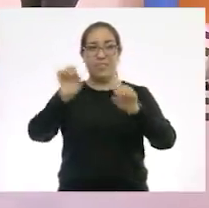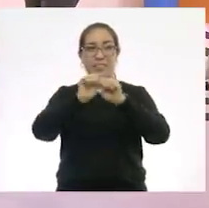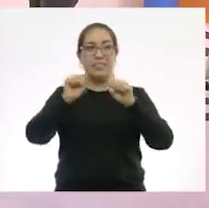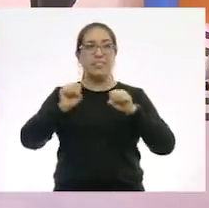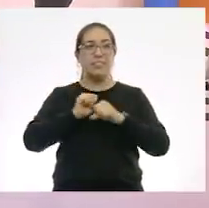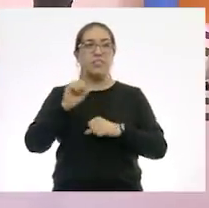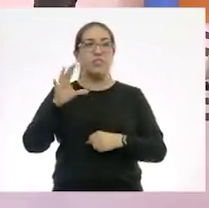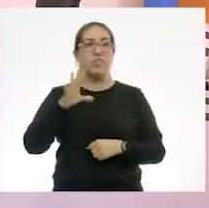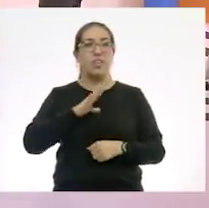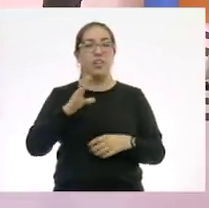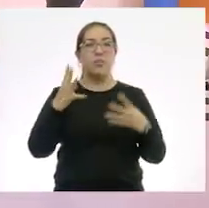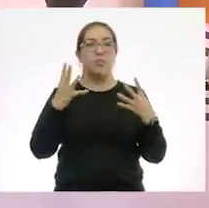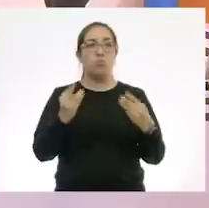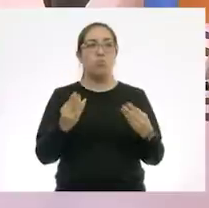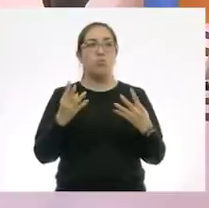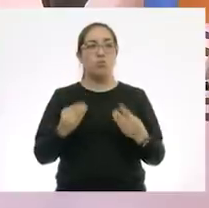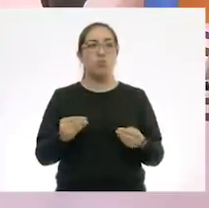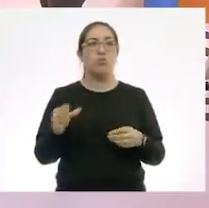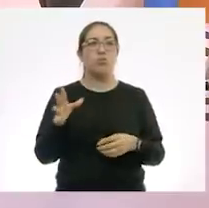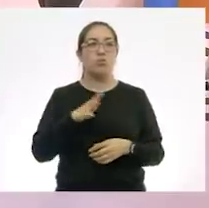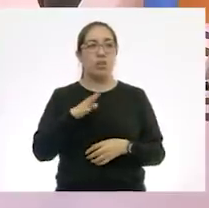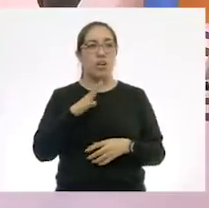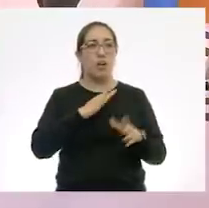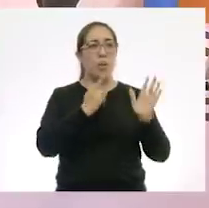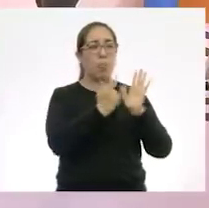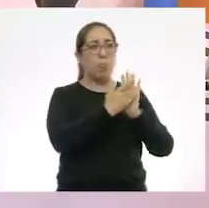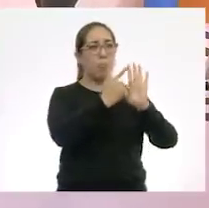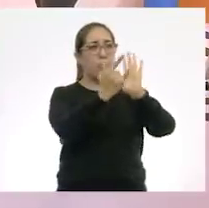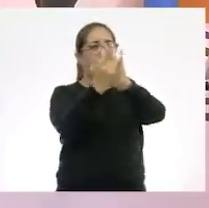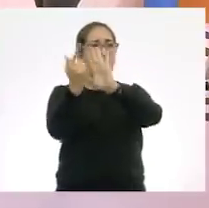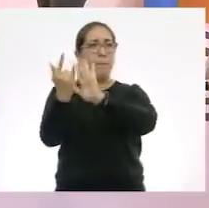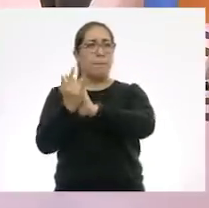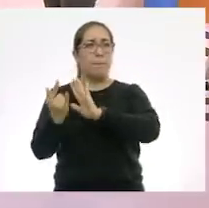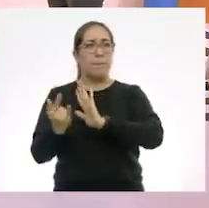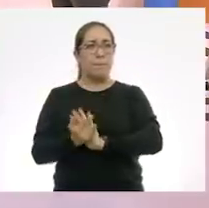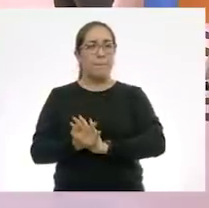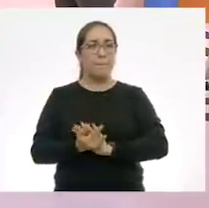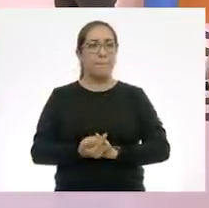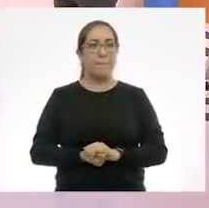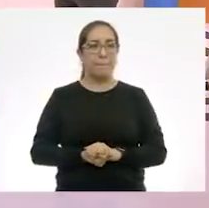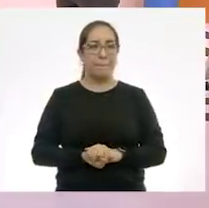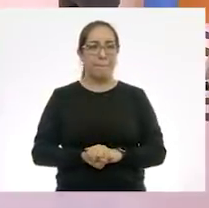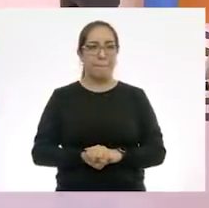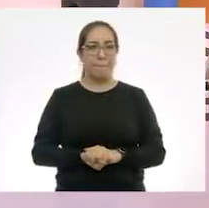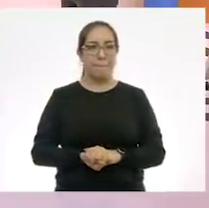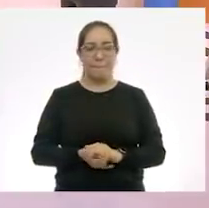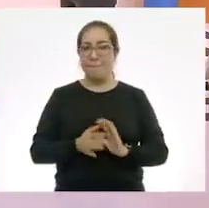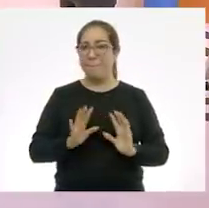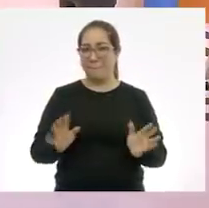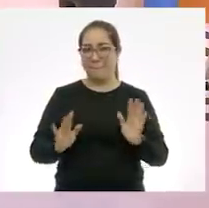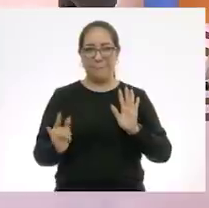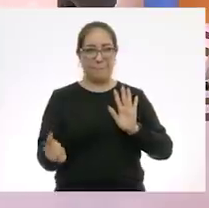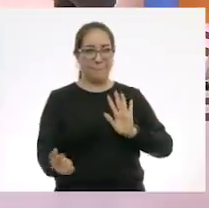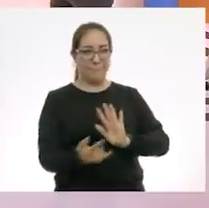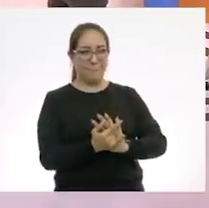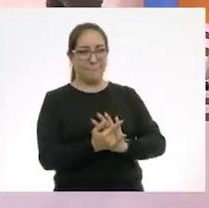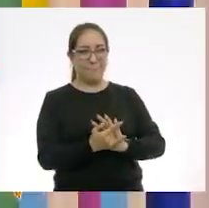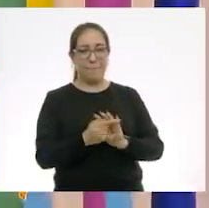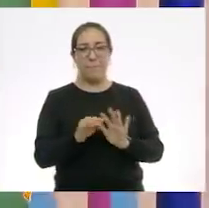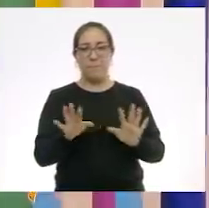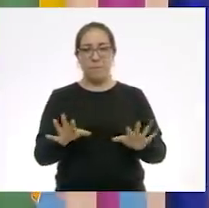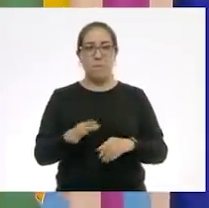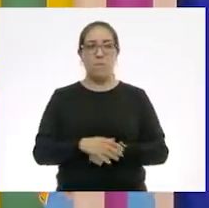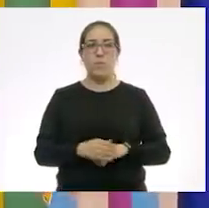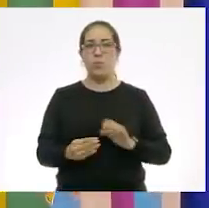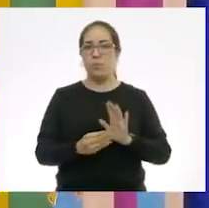pegados. Sí, de hecho yo... Se había caído uno, ¿verdad? Sí, se despegó un poco, pero ahora ya lo recuperamos. Aquí lo tenemos. No